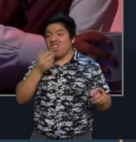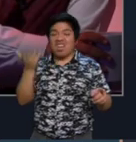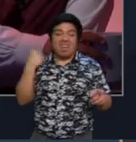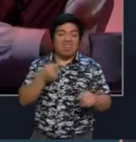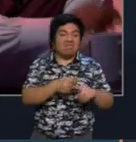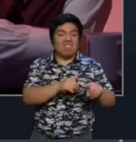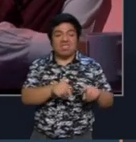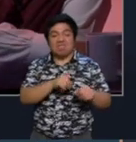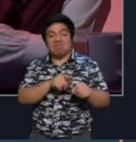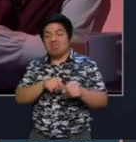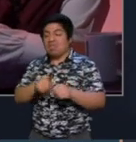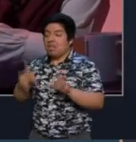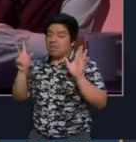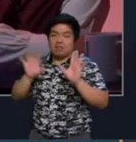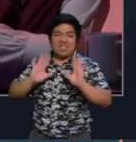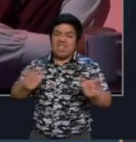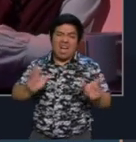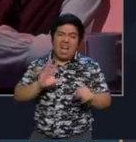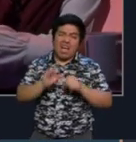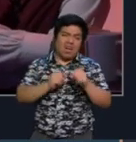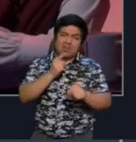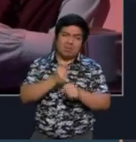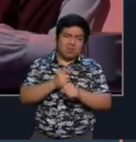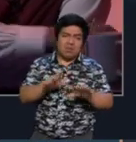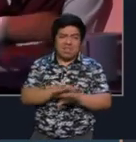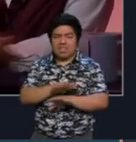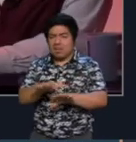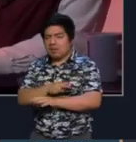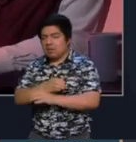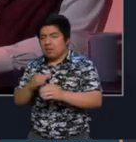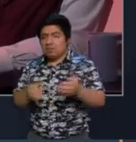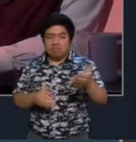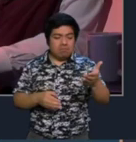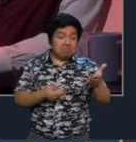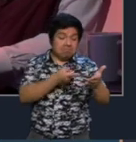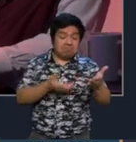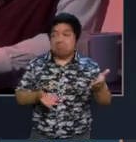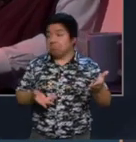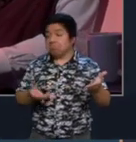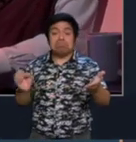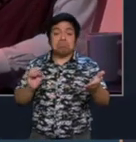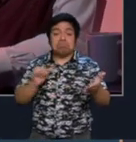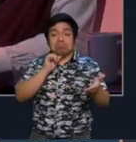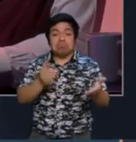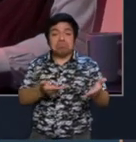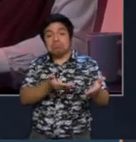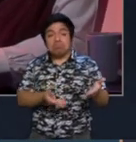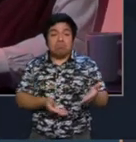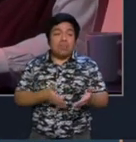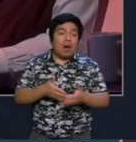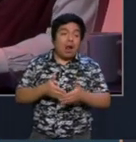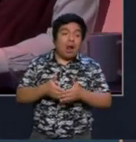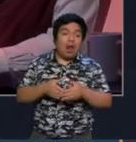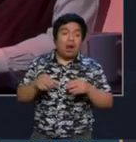color. Han tenido oportunidad de gobernar, de cambiar las cosas para la gente y simplemente no lo han hecho, no han querido hacerlo. Todo se queda